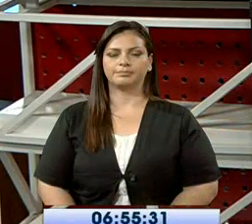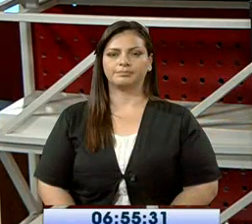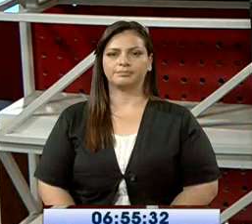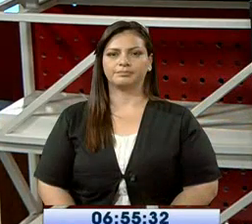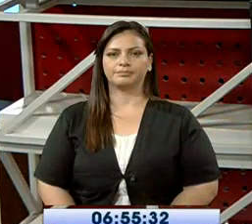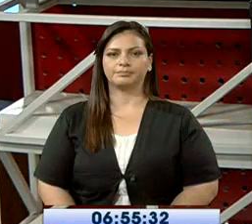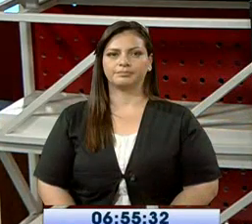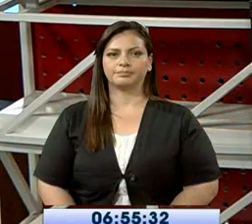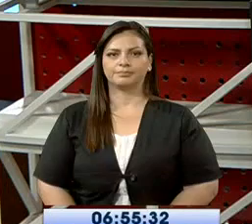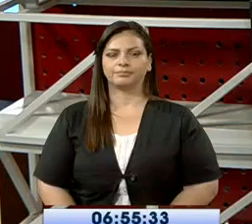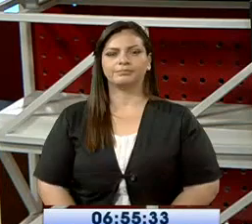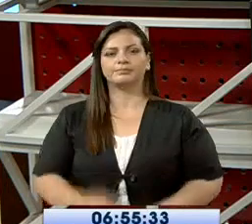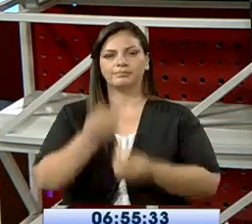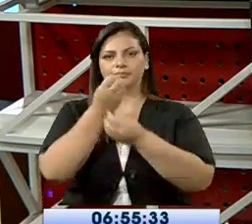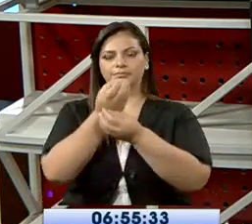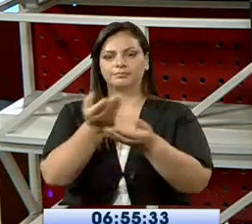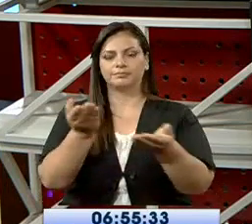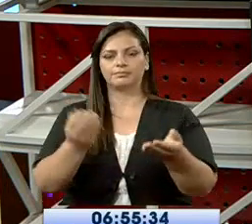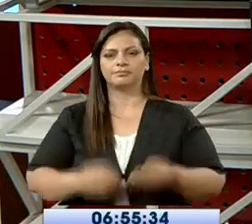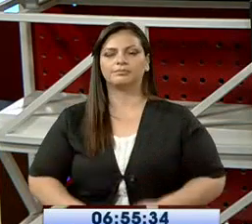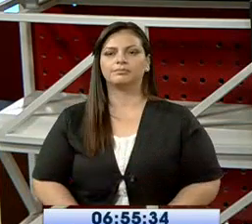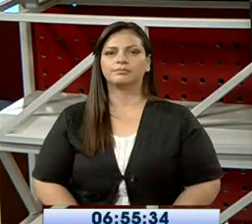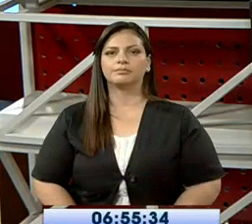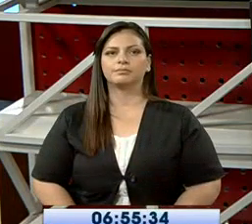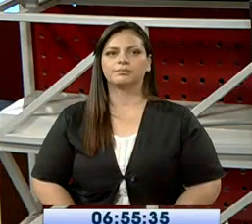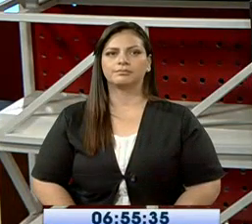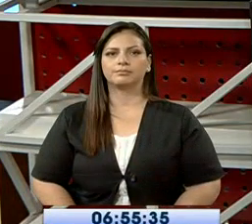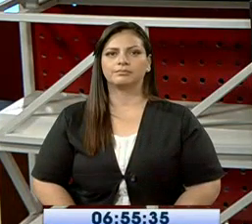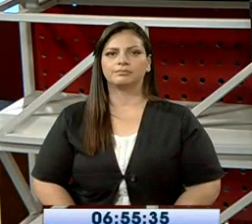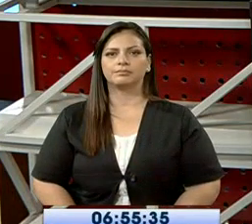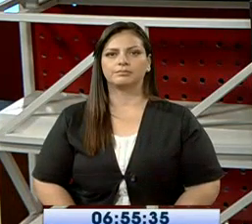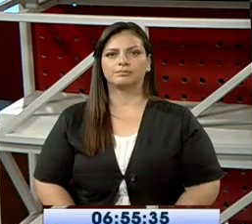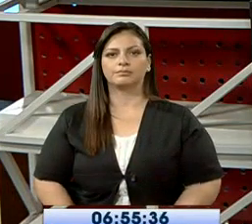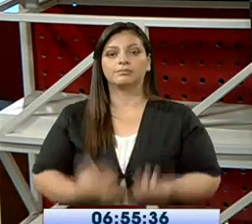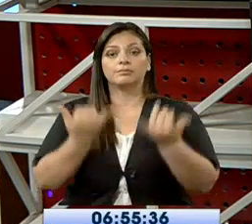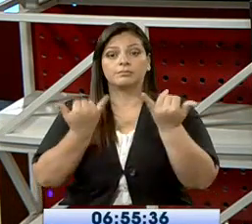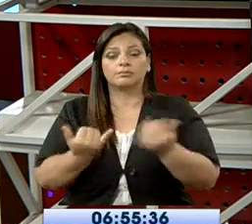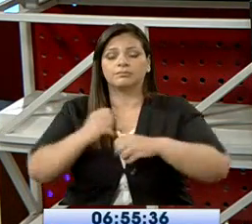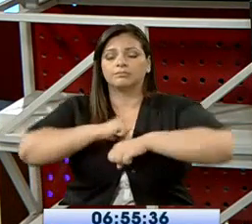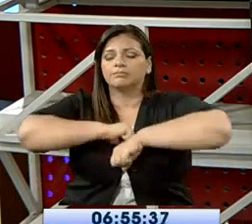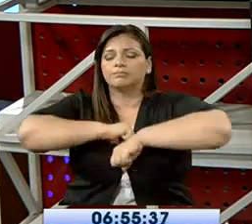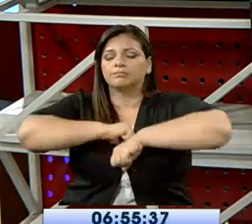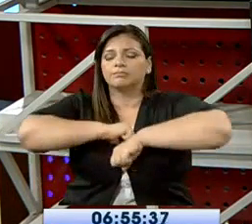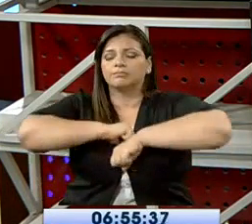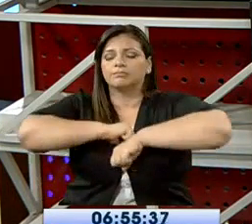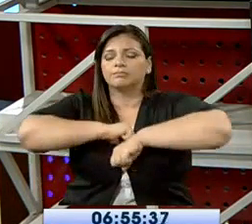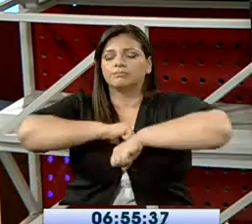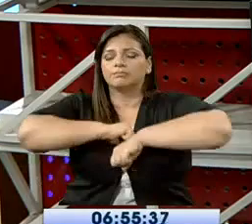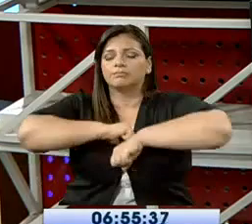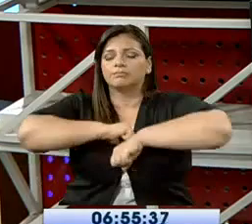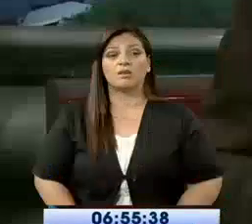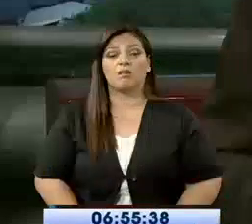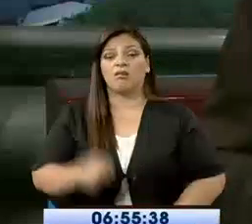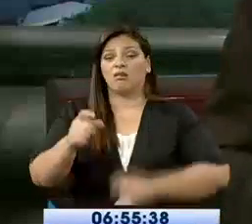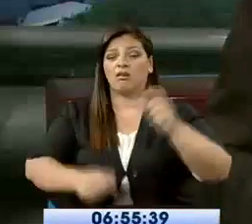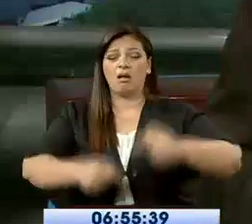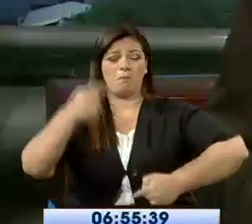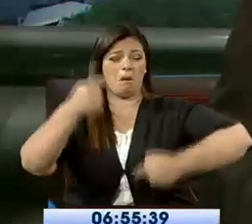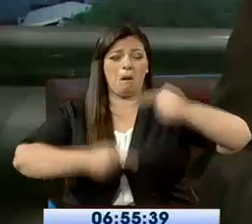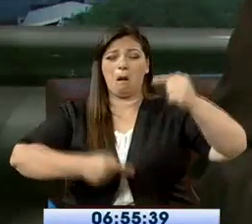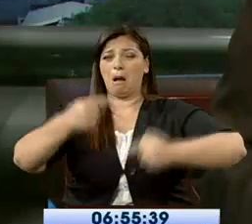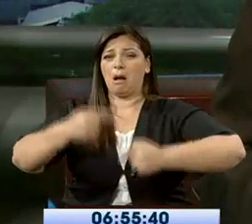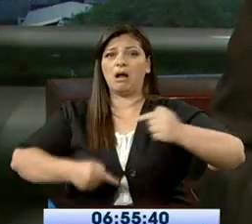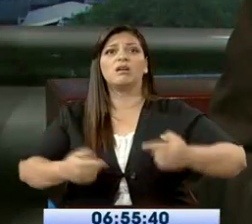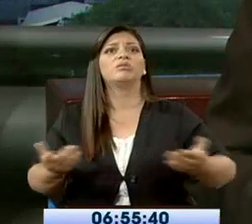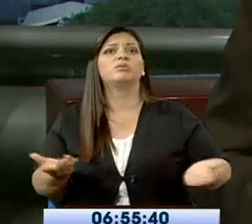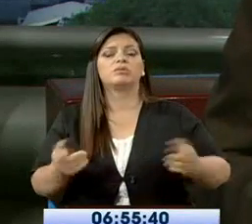Bueno, vamos con información para ustedes ahora. Esta madrugada un hombre perdió la vida en medio de una riña callejera registrada en el centro